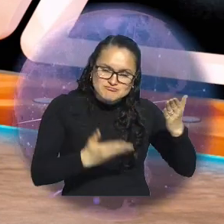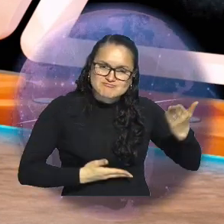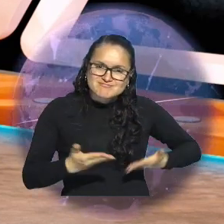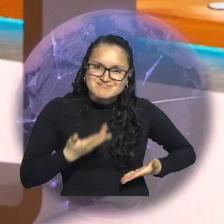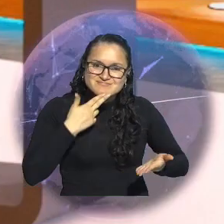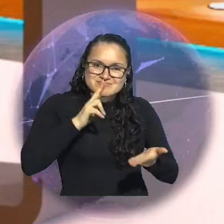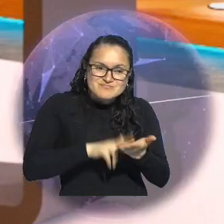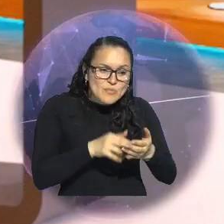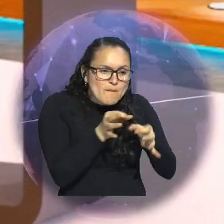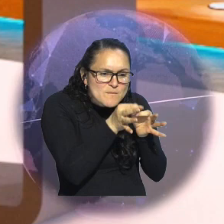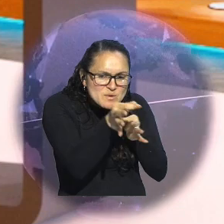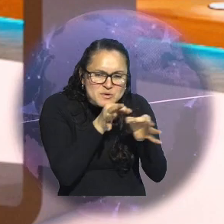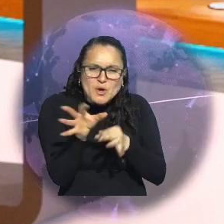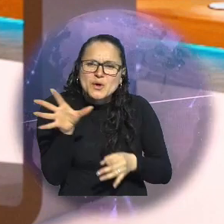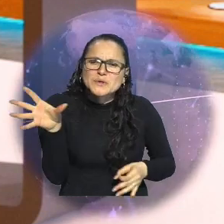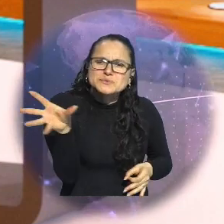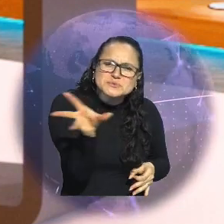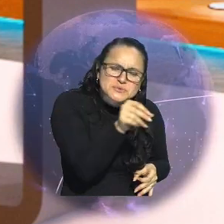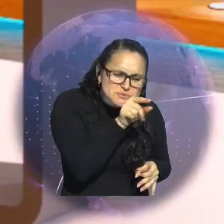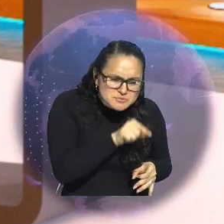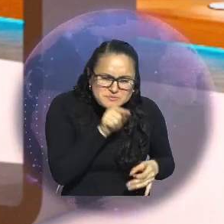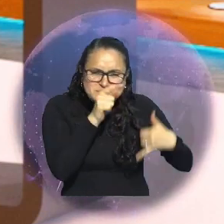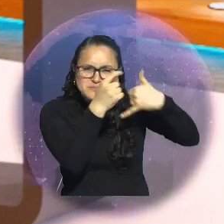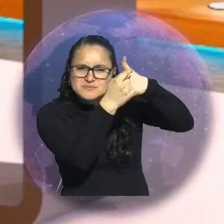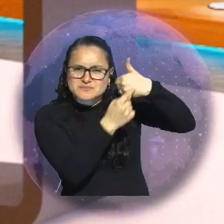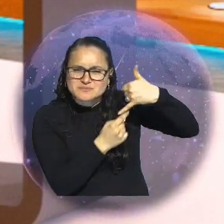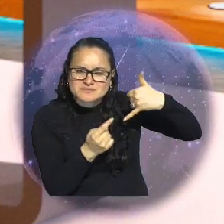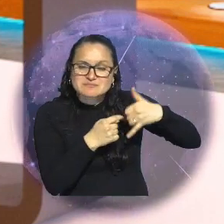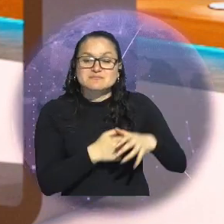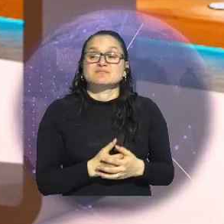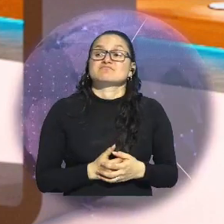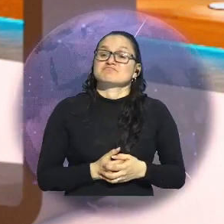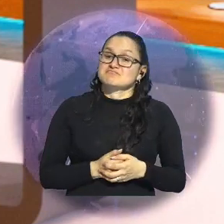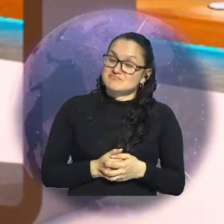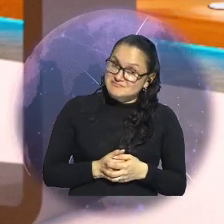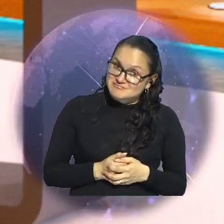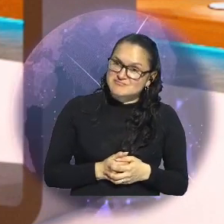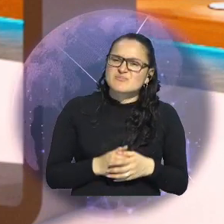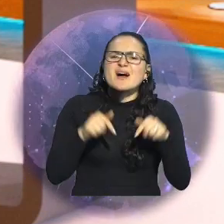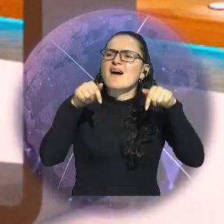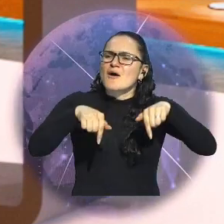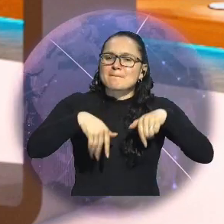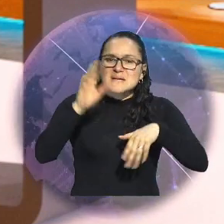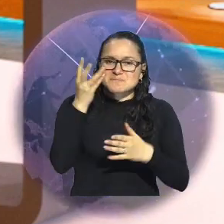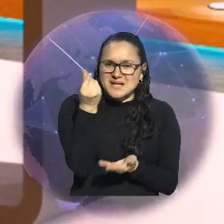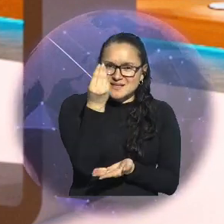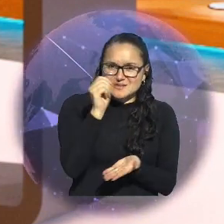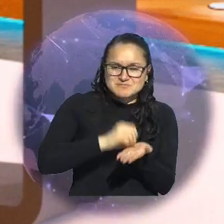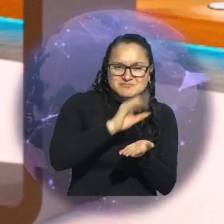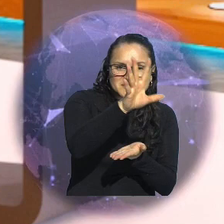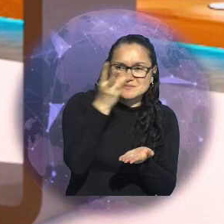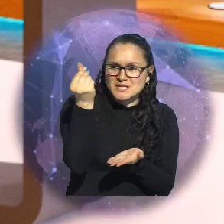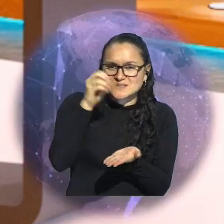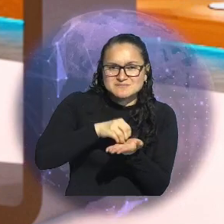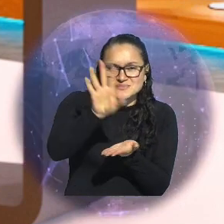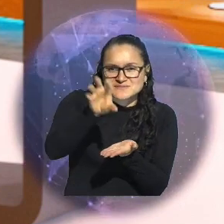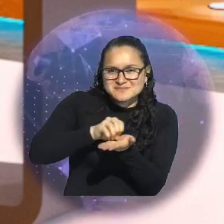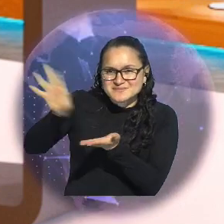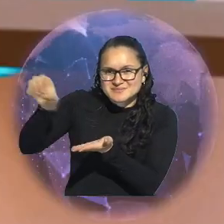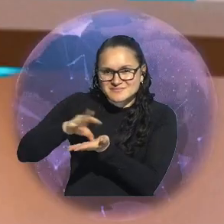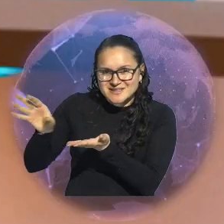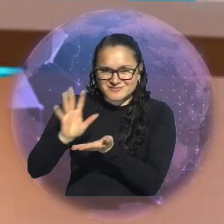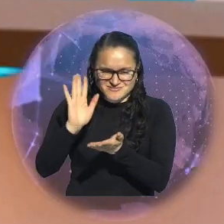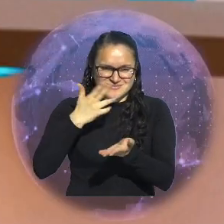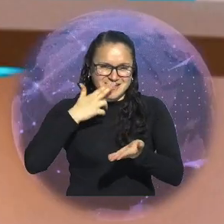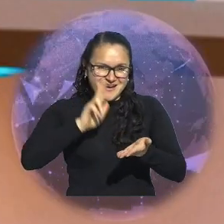país comisionado cada vez son más frecuentes los envíos de dinero a través del servicio de ejidos que prestan las empresas postales